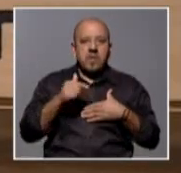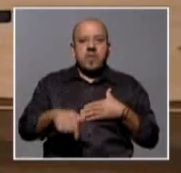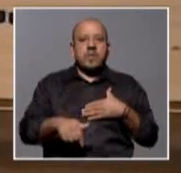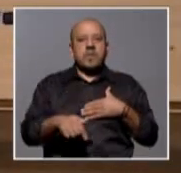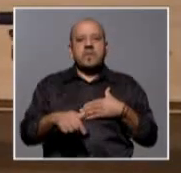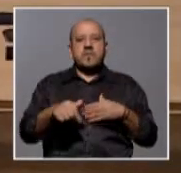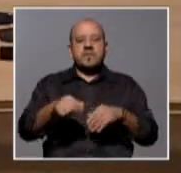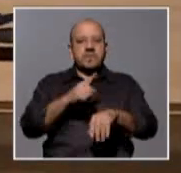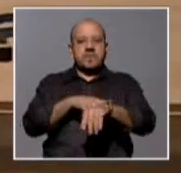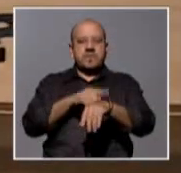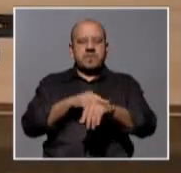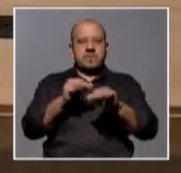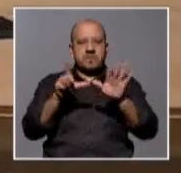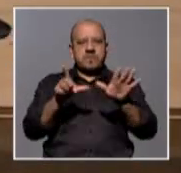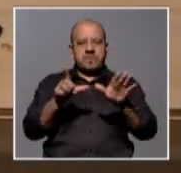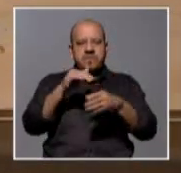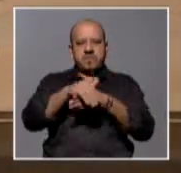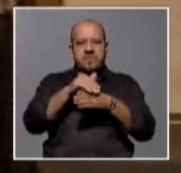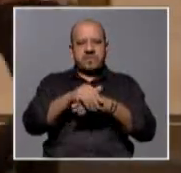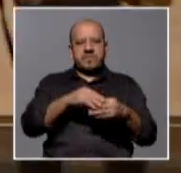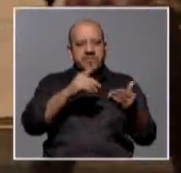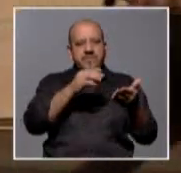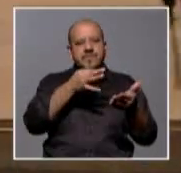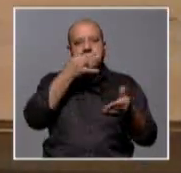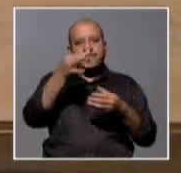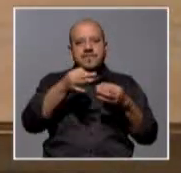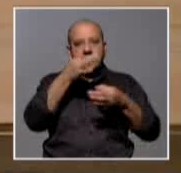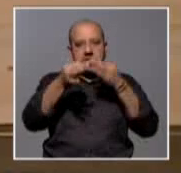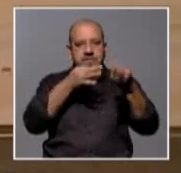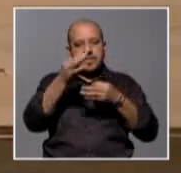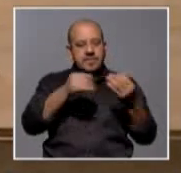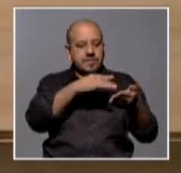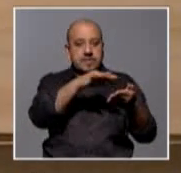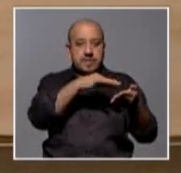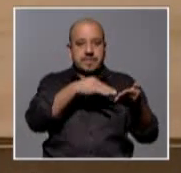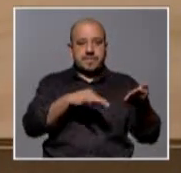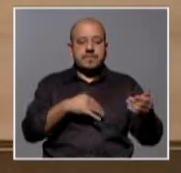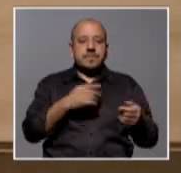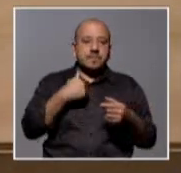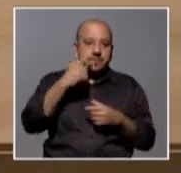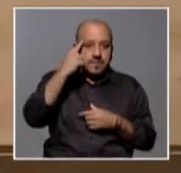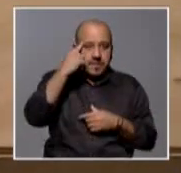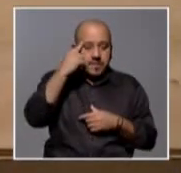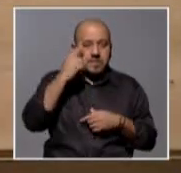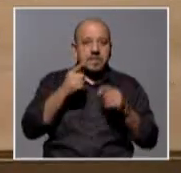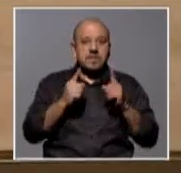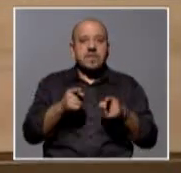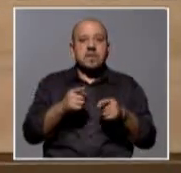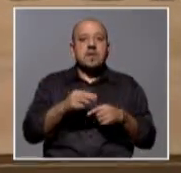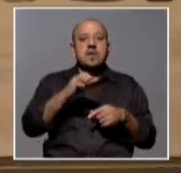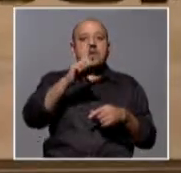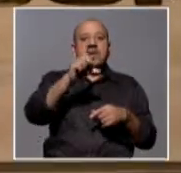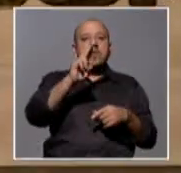punto central de las 19 horas con la proclama de familiares y los nombres para decir presente. Pienso también en este momento en Luisa